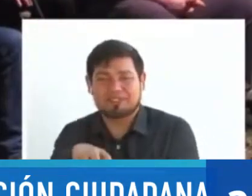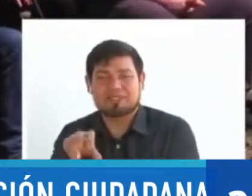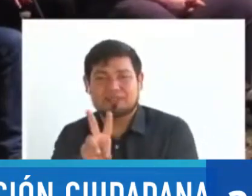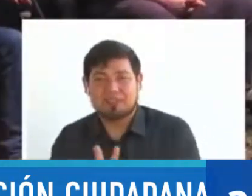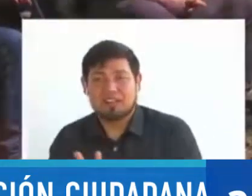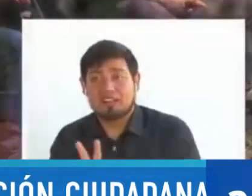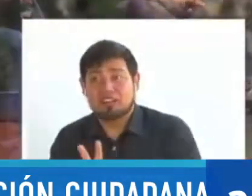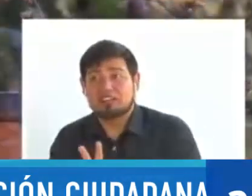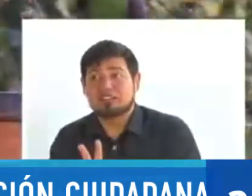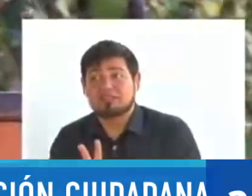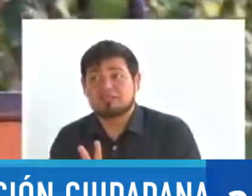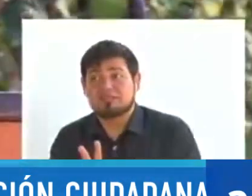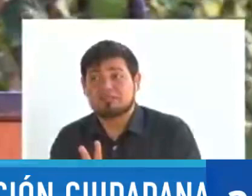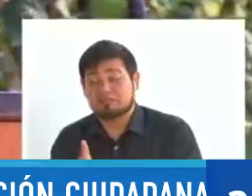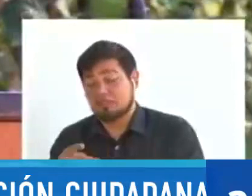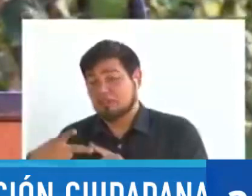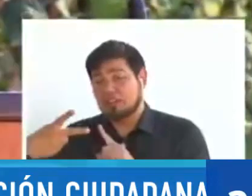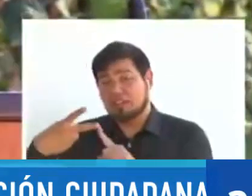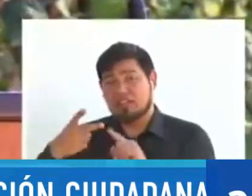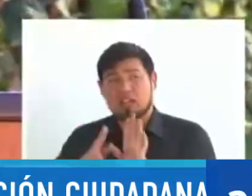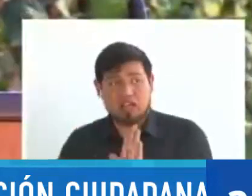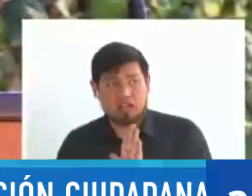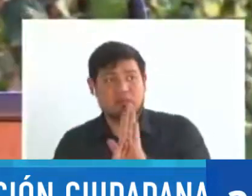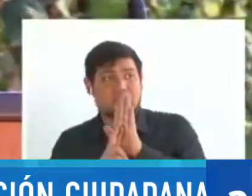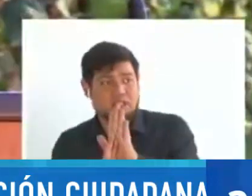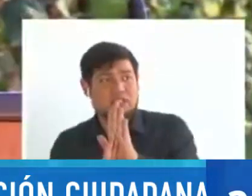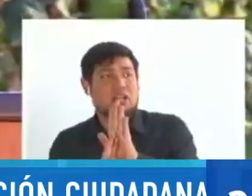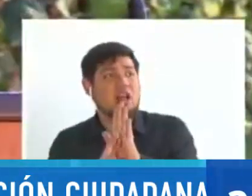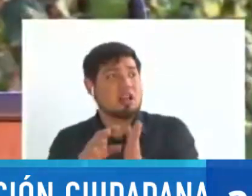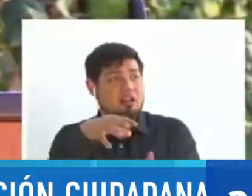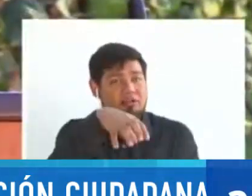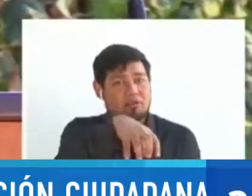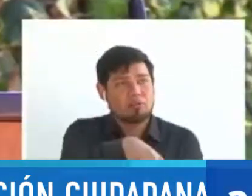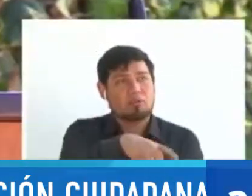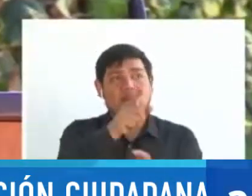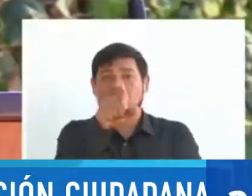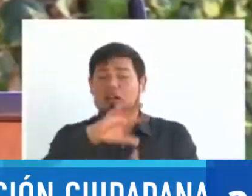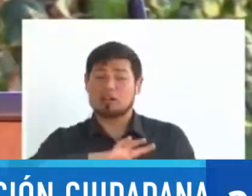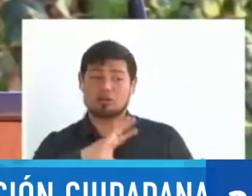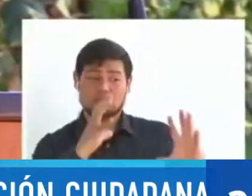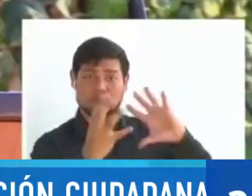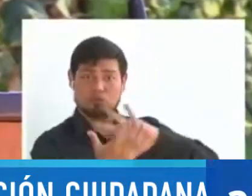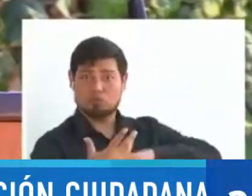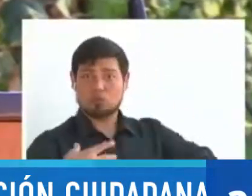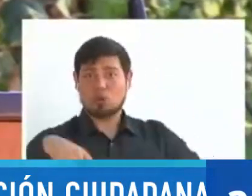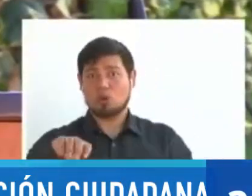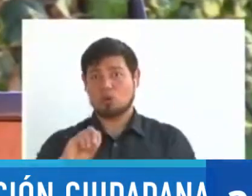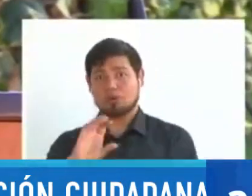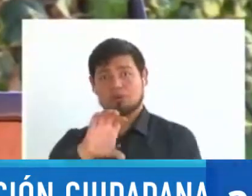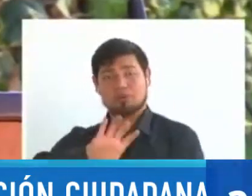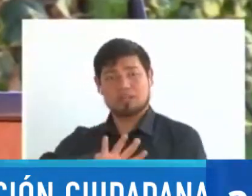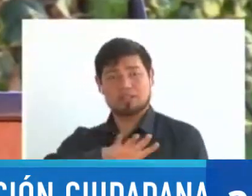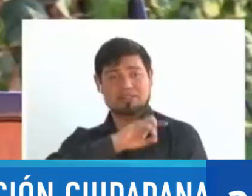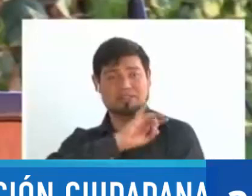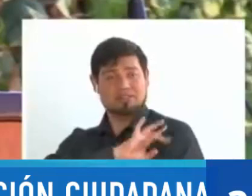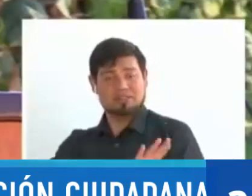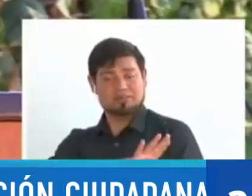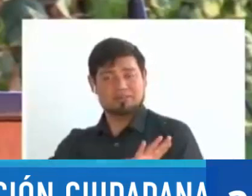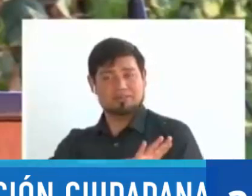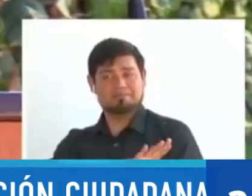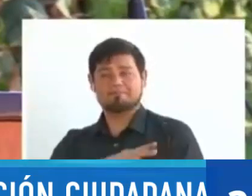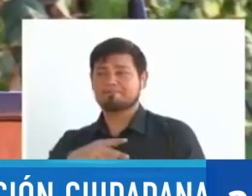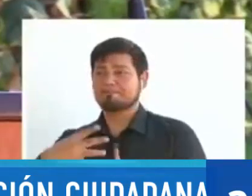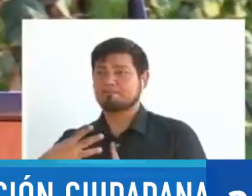representar Valdivia en el mismo territorio, en la región, en Chile, en el mundo, y llevar con orgullo lo que significa